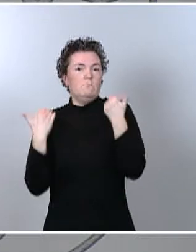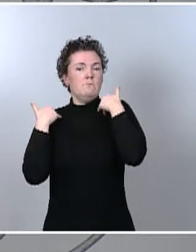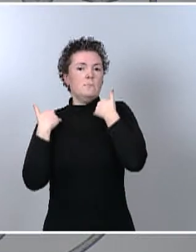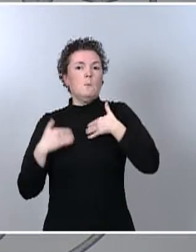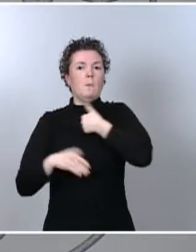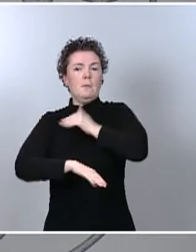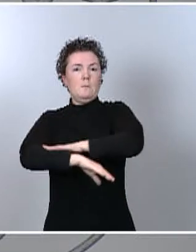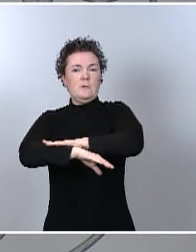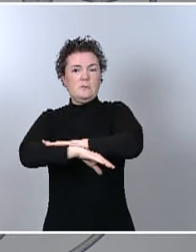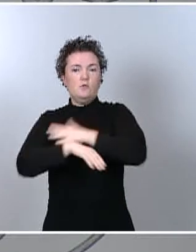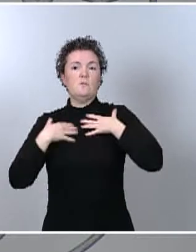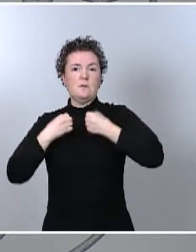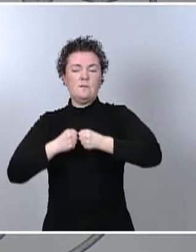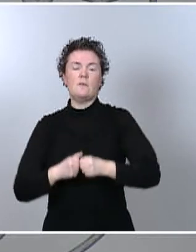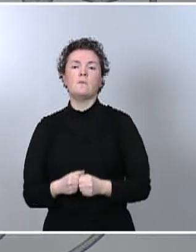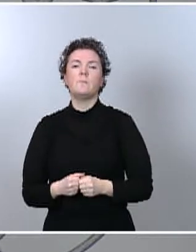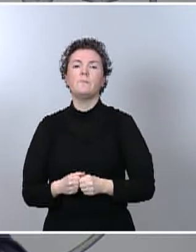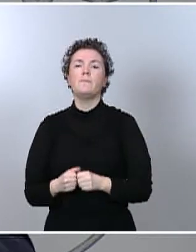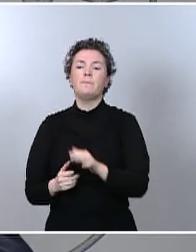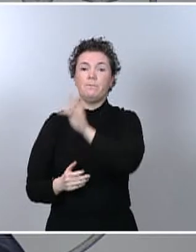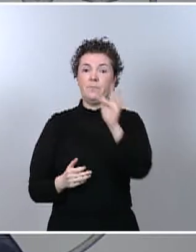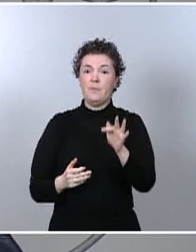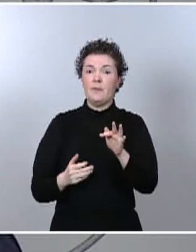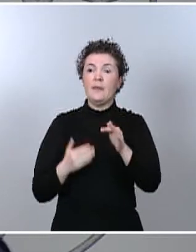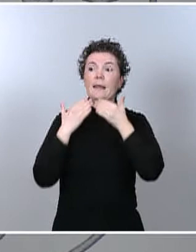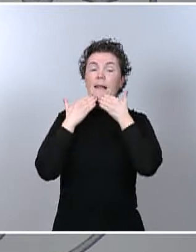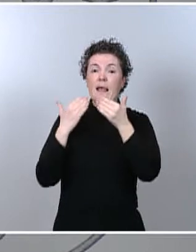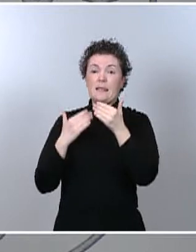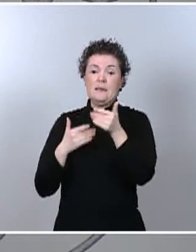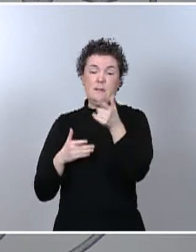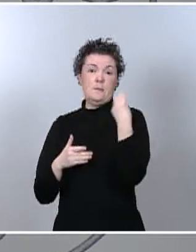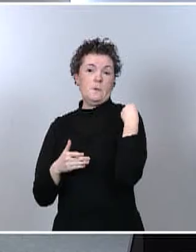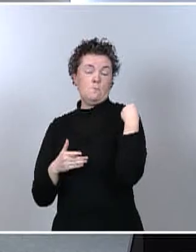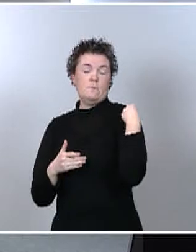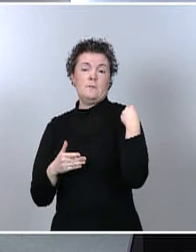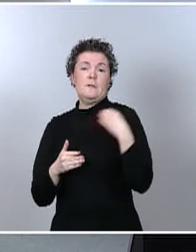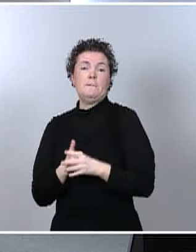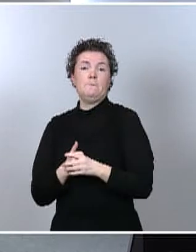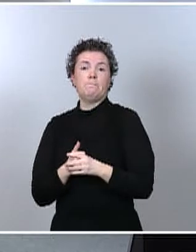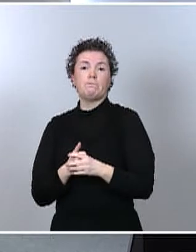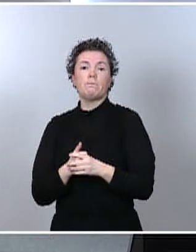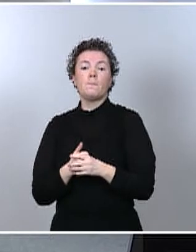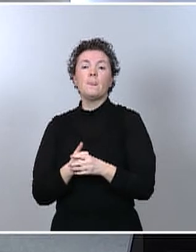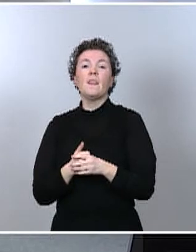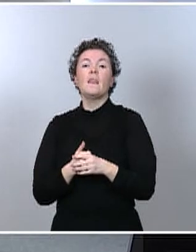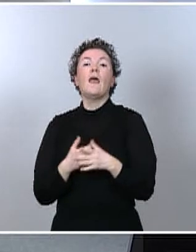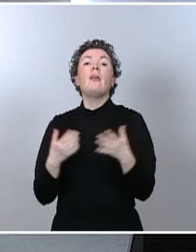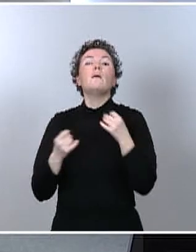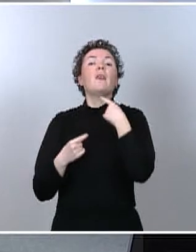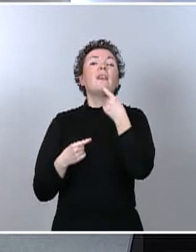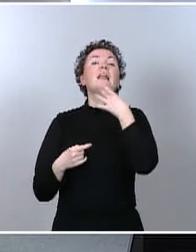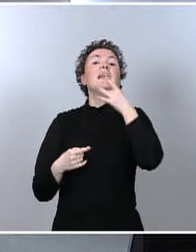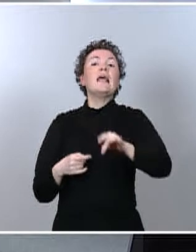explicar, a hacer campaña, vamos, pero hasta entonces mis tareas van a ser las de ejercer lo mejor que